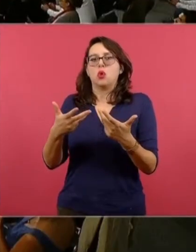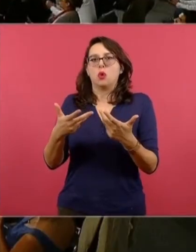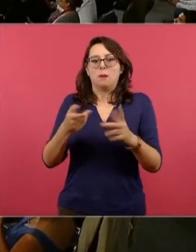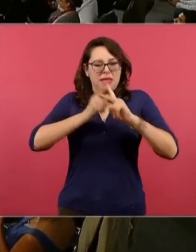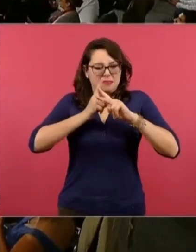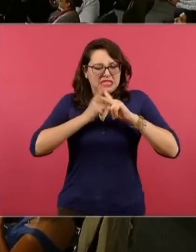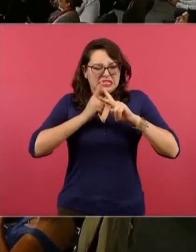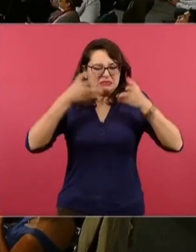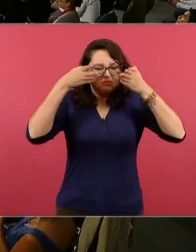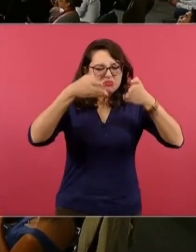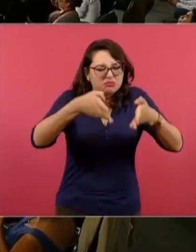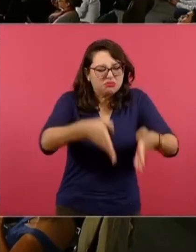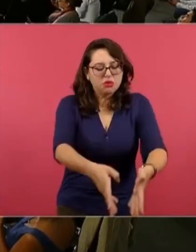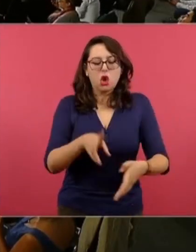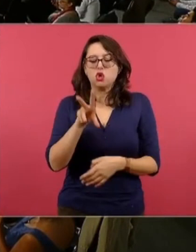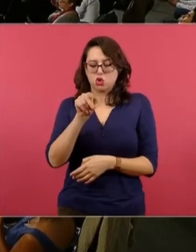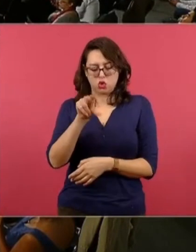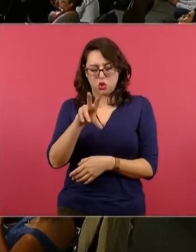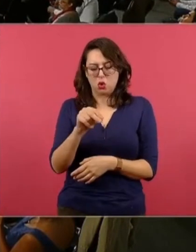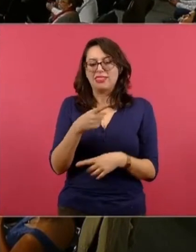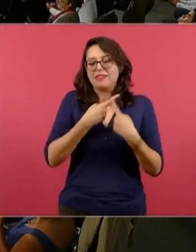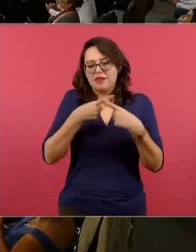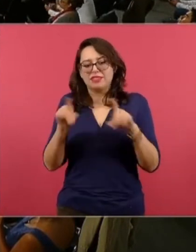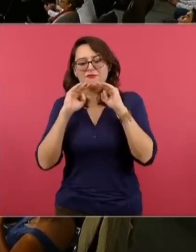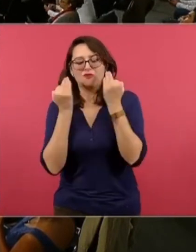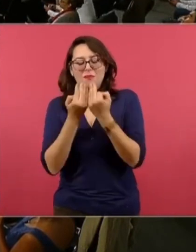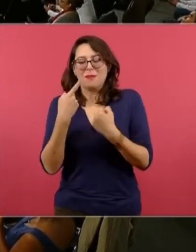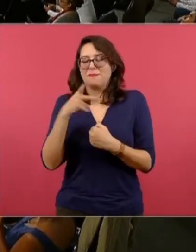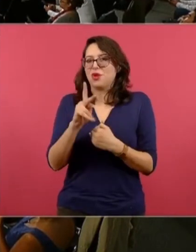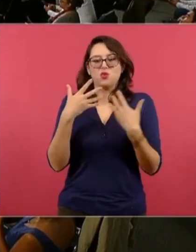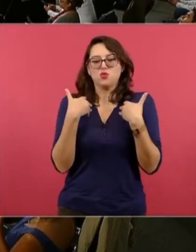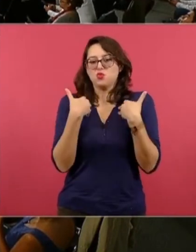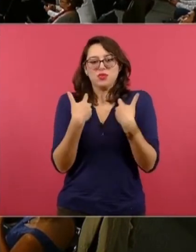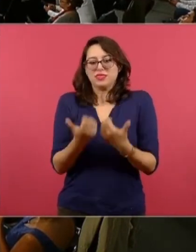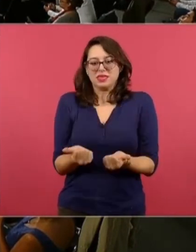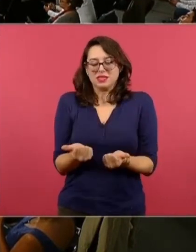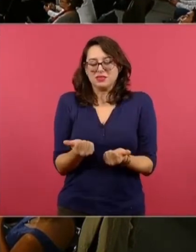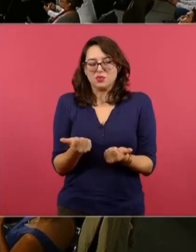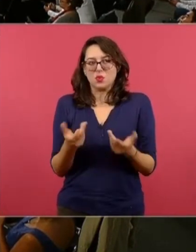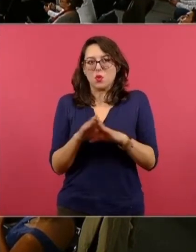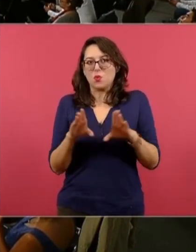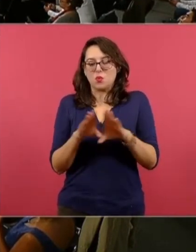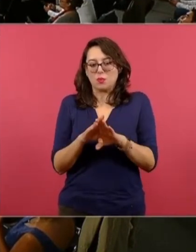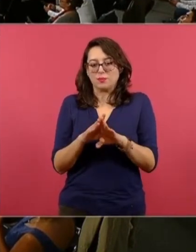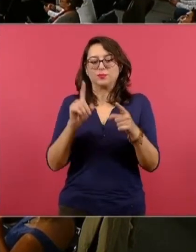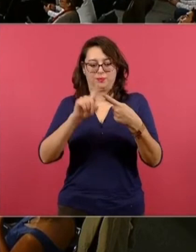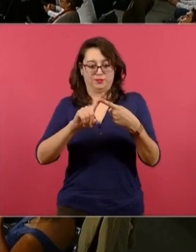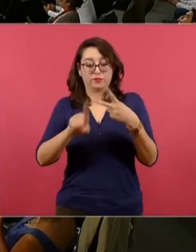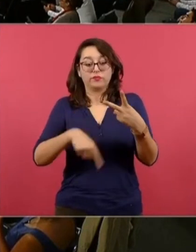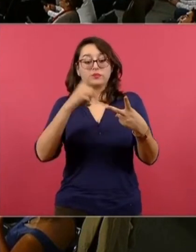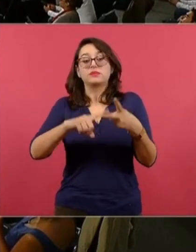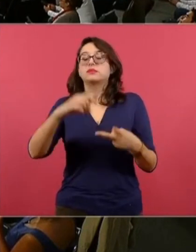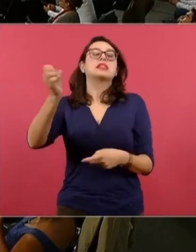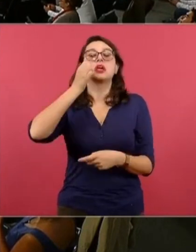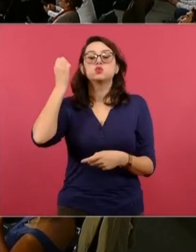por un lado, pero al mismo tiempo me llega a pensar, ¿qué pasa con las escuelas particulares? ¿Cómo homologar el proceso